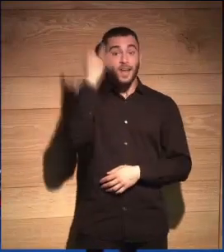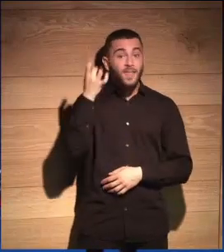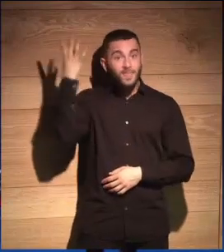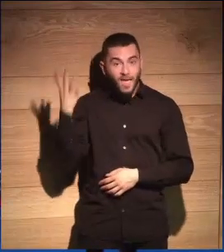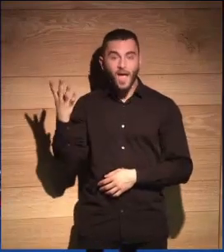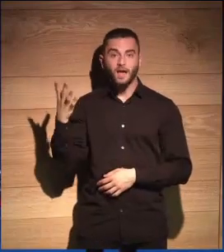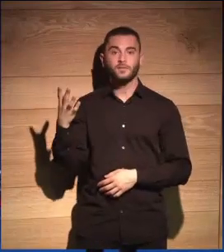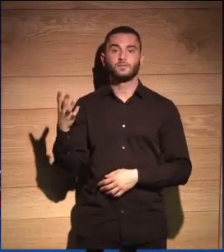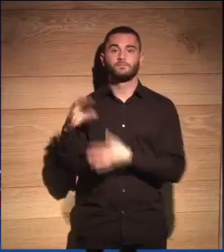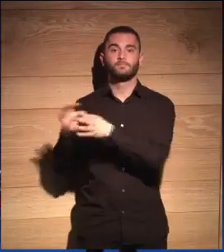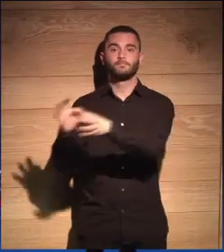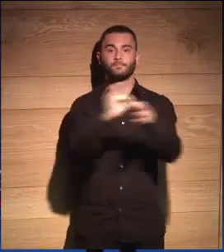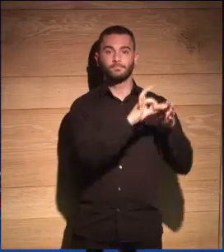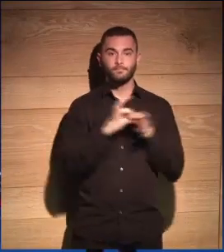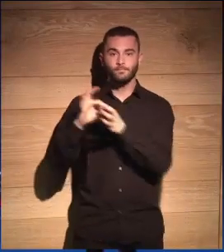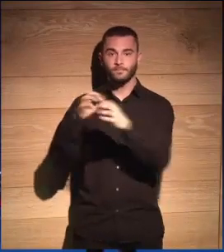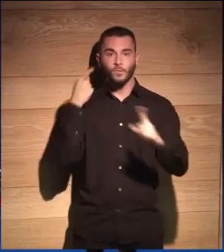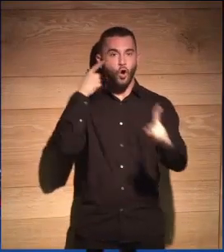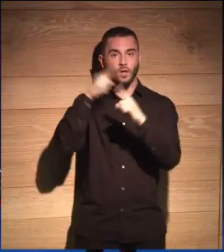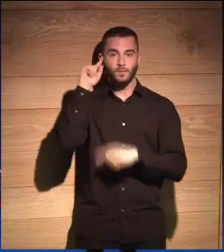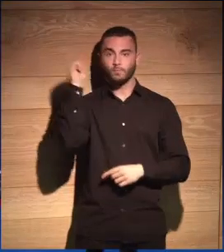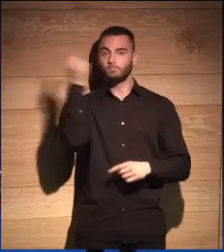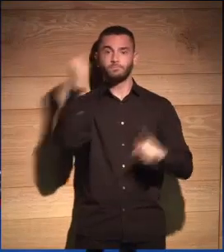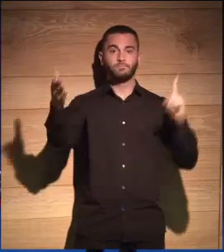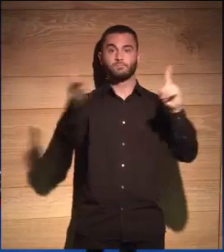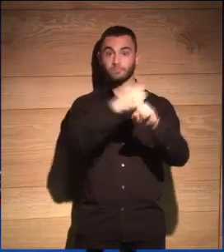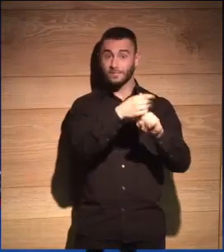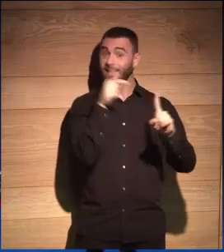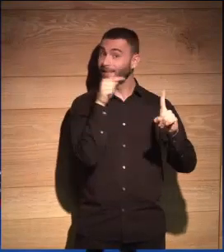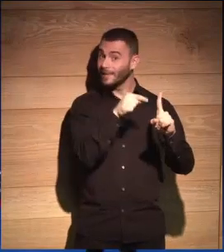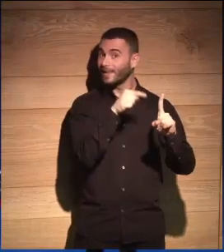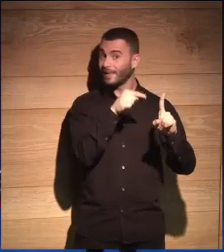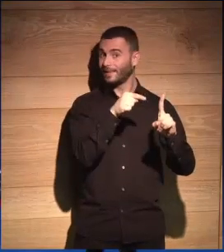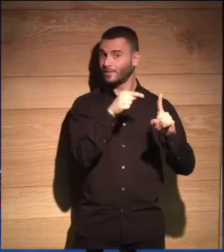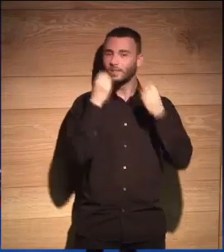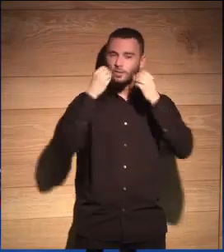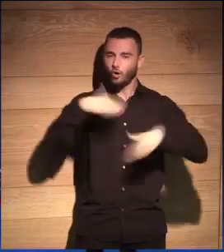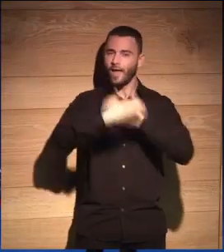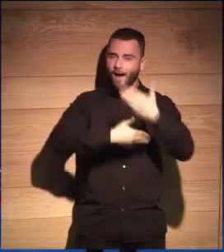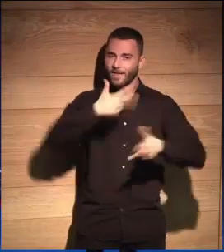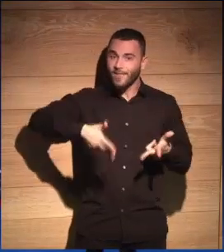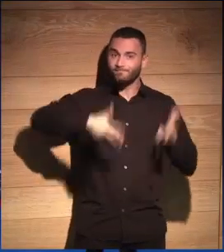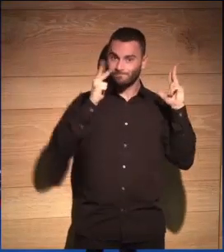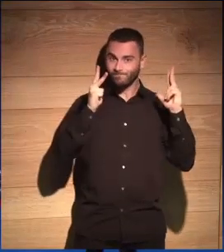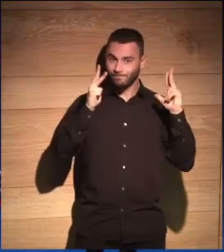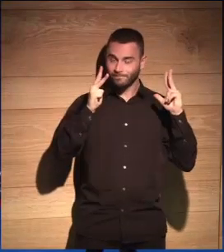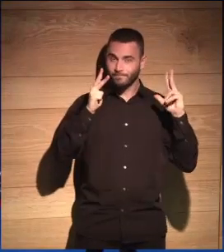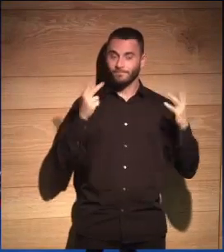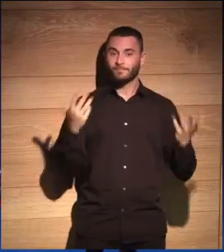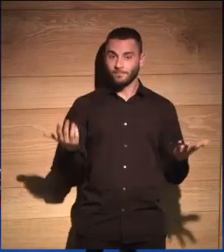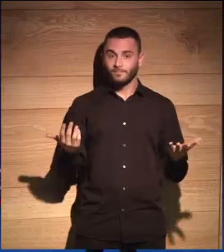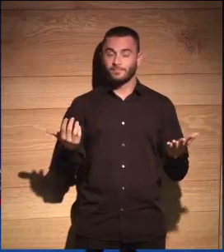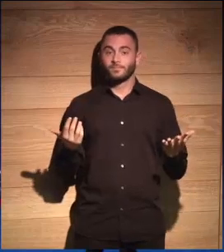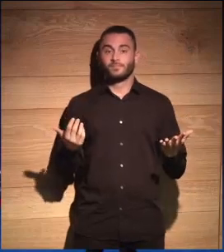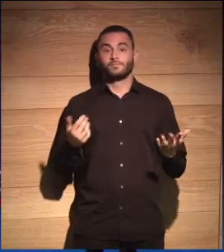ideas para hacer una deducción. Esa deducción va a desencadenar que avancemos en la historia, nos va a desencadenar